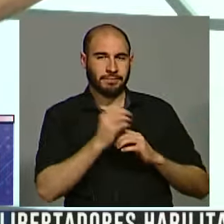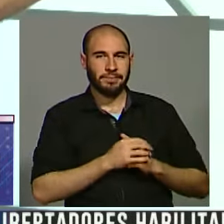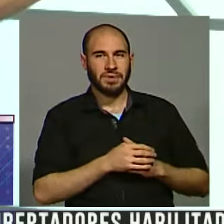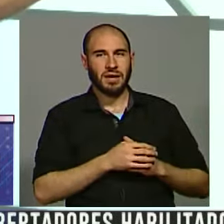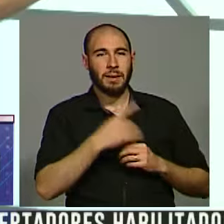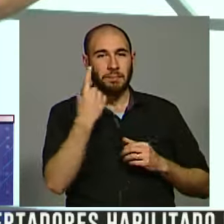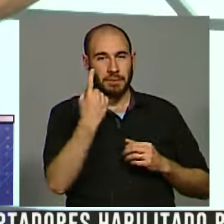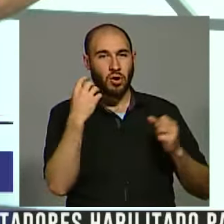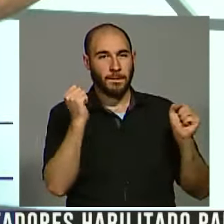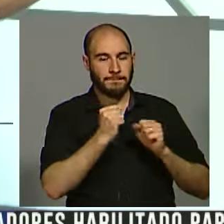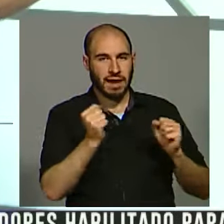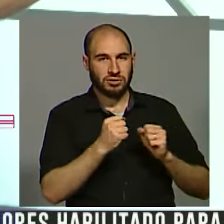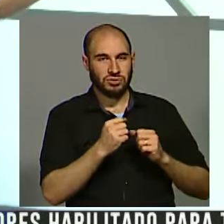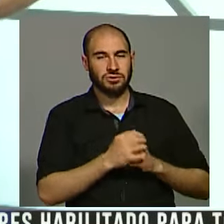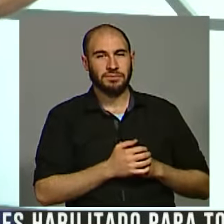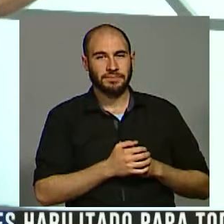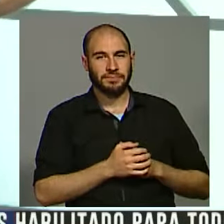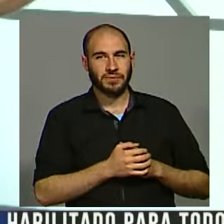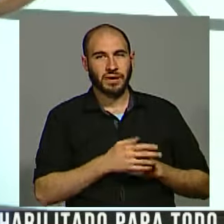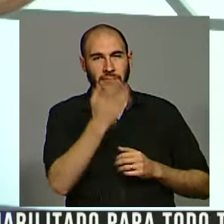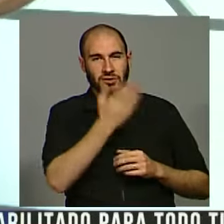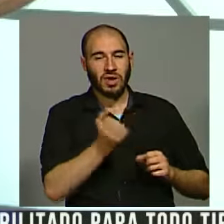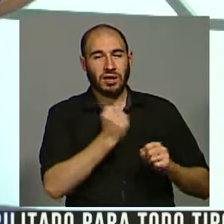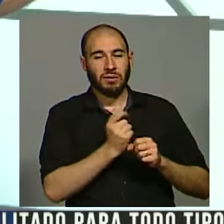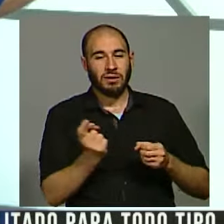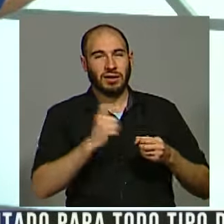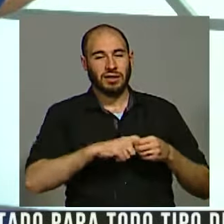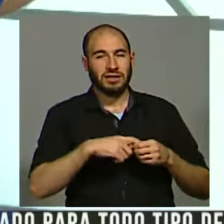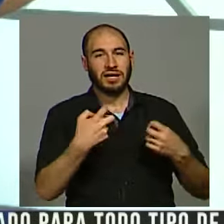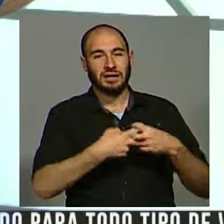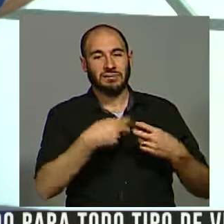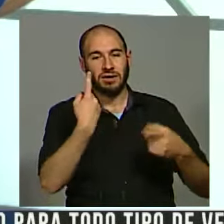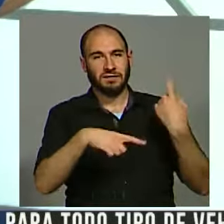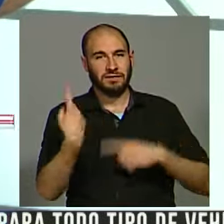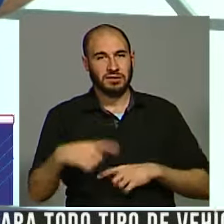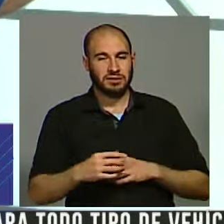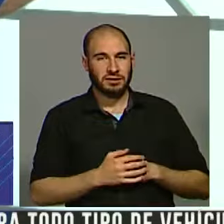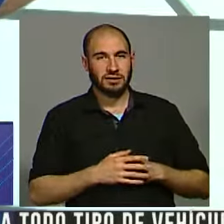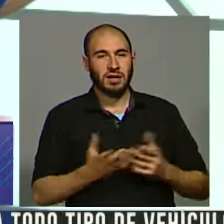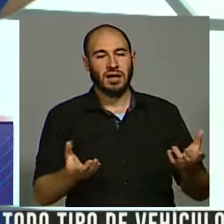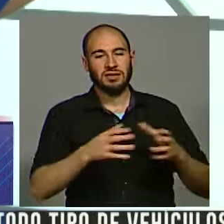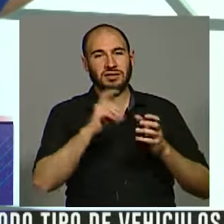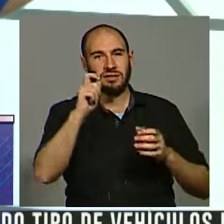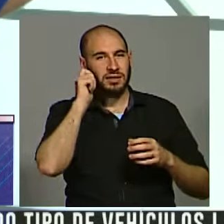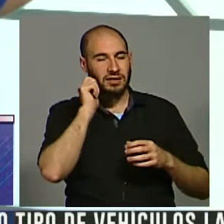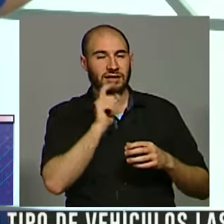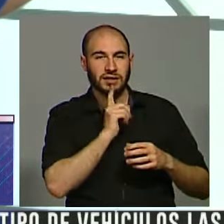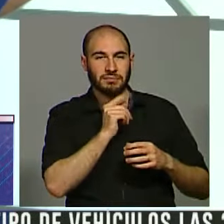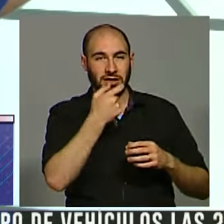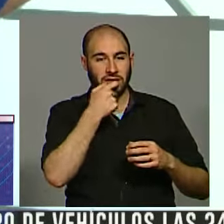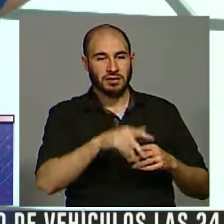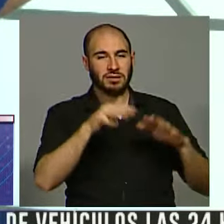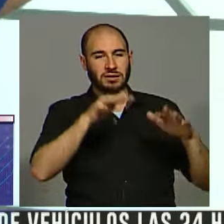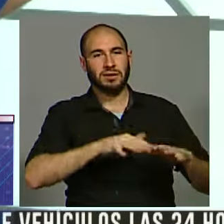viene el 1 de mayo y se espera que los trabajadores nucleados en distintos gremios que los reúne la CGT en la provincia de Mendoza se